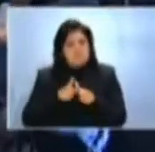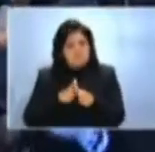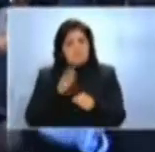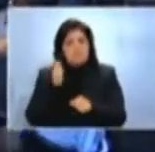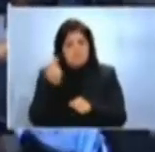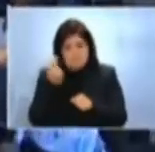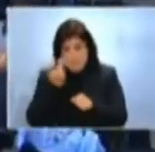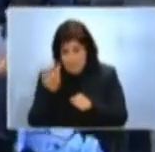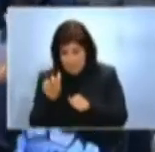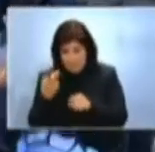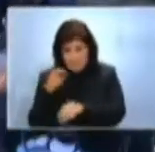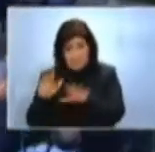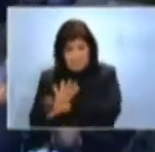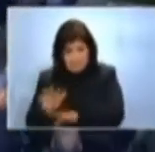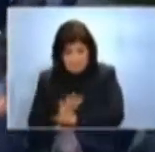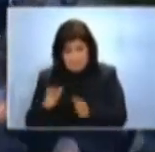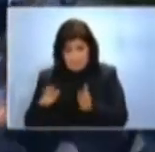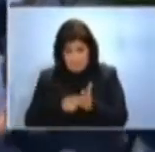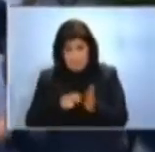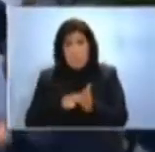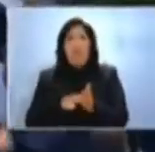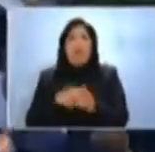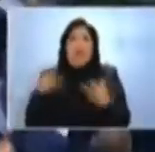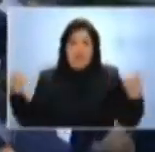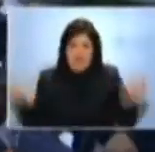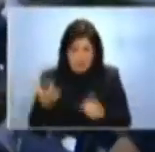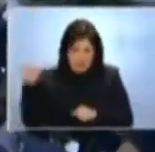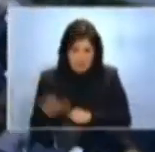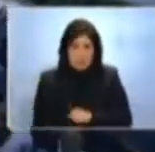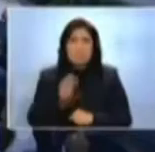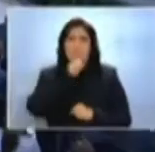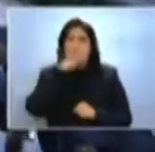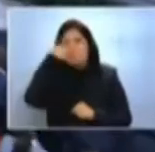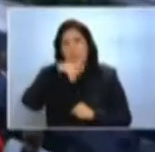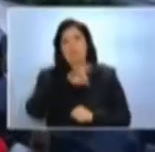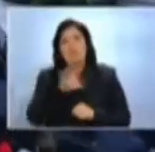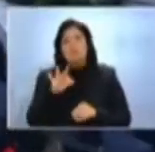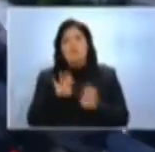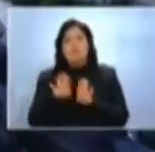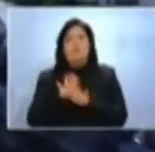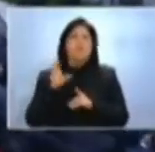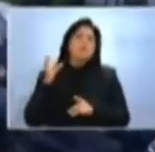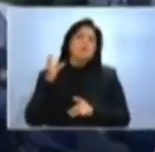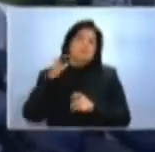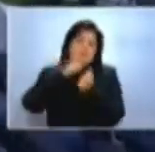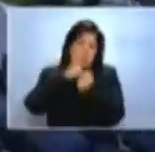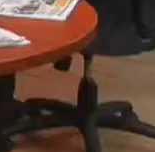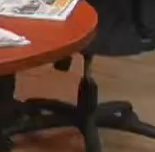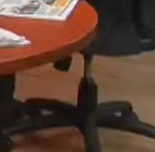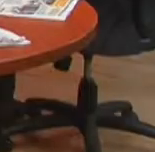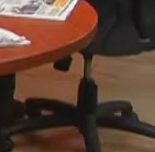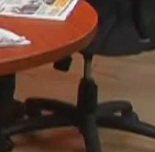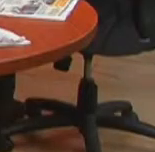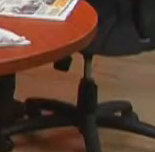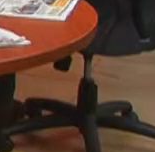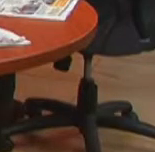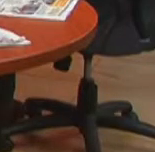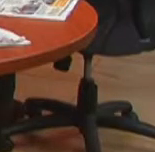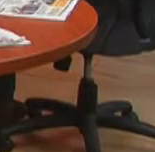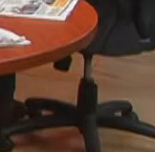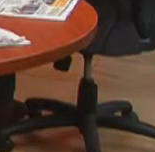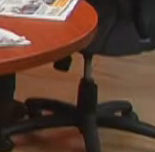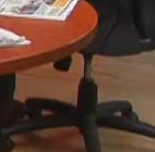a esta decisión que tuvo la presidencia de la República de ocupar un lugar tan simbólico. Vuelvo al tema, o sea, es la plancha del Zócalo. O